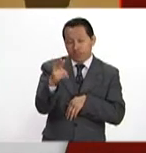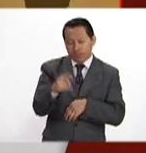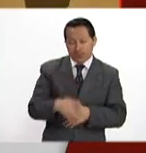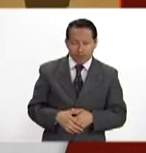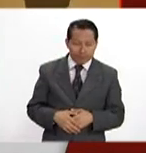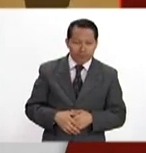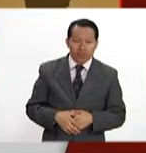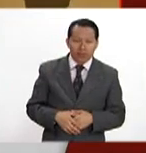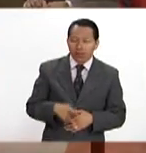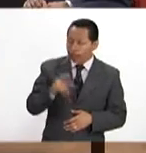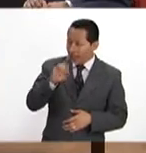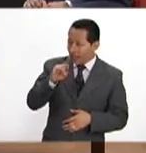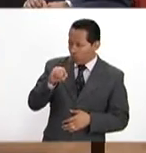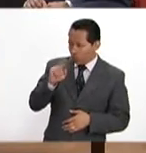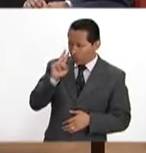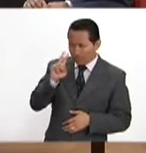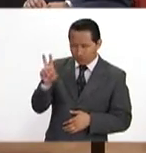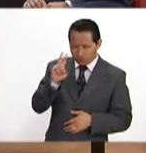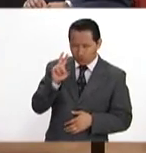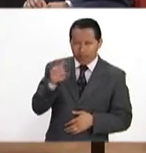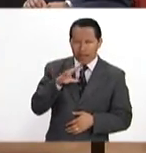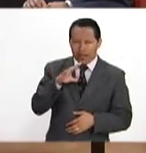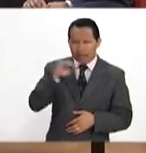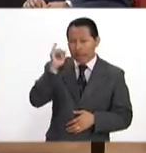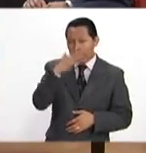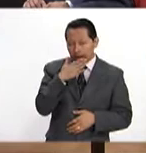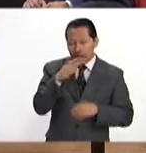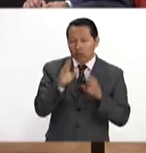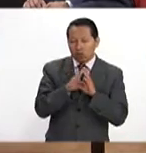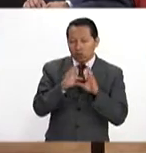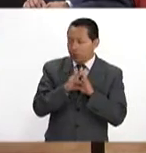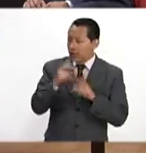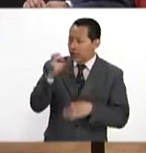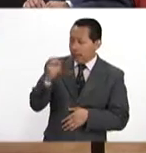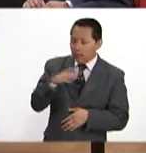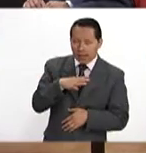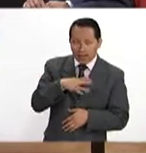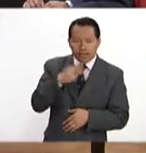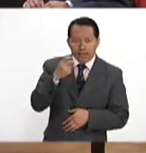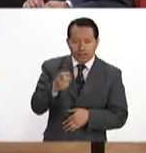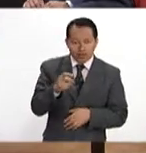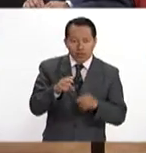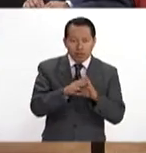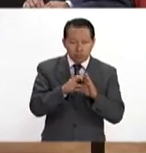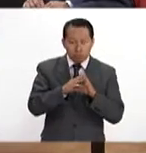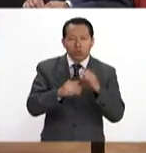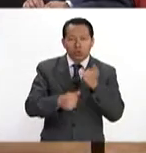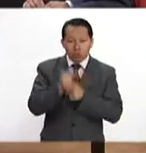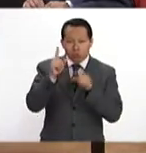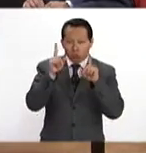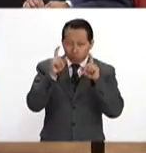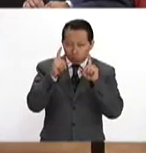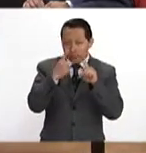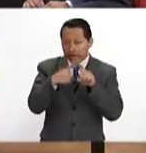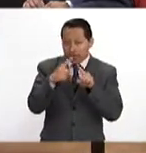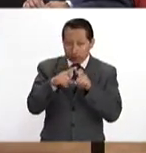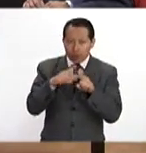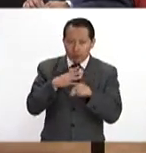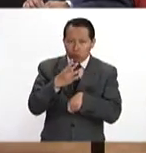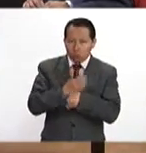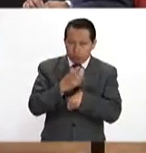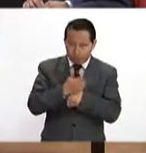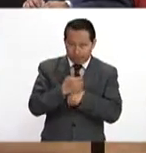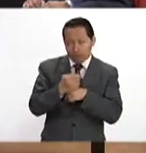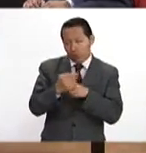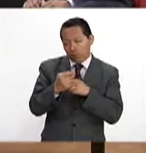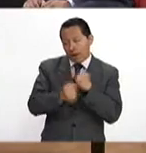nuestra pantalla algunas imágenes, producto precisamente de este concurso de fotografía que ya llega a su 4ª